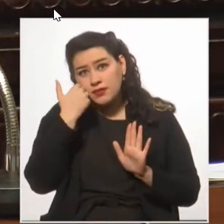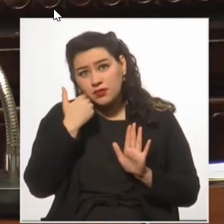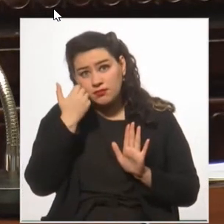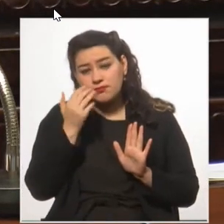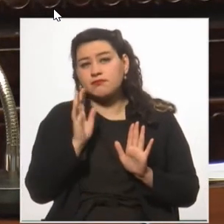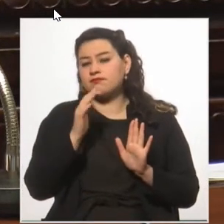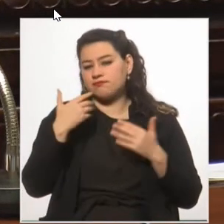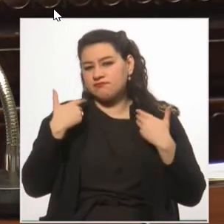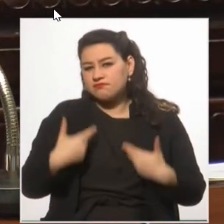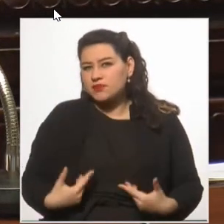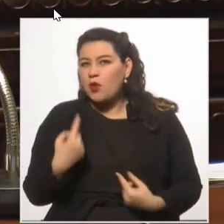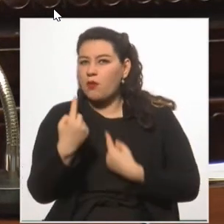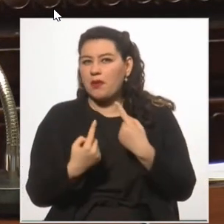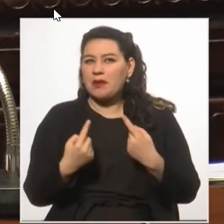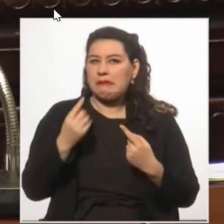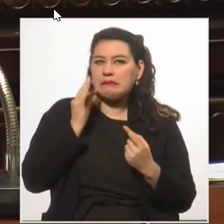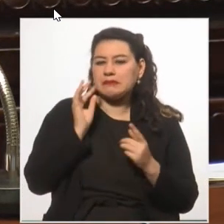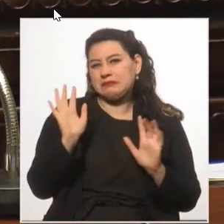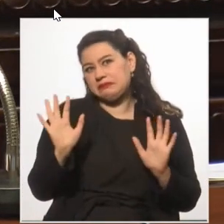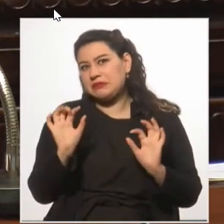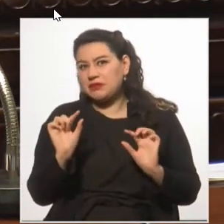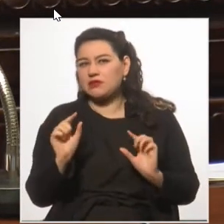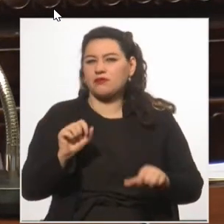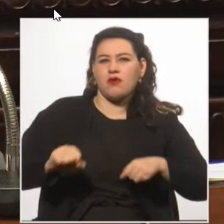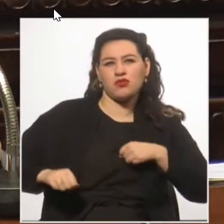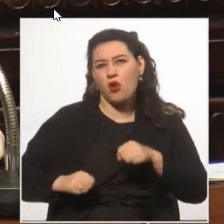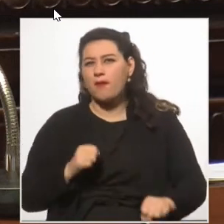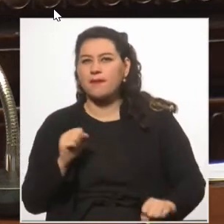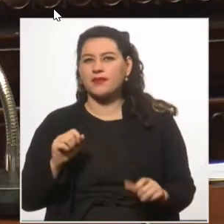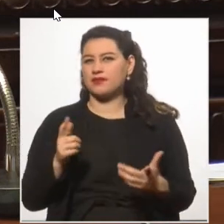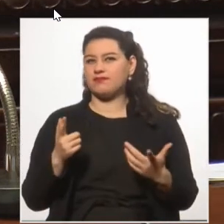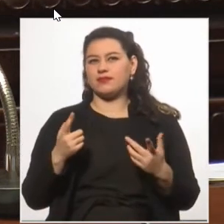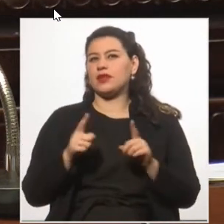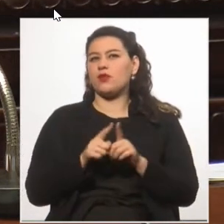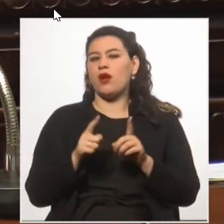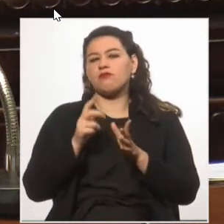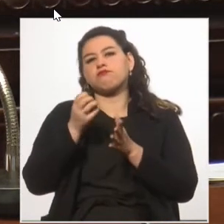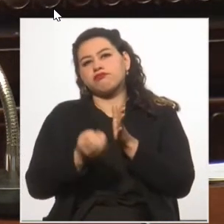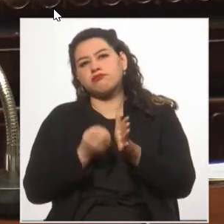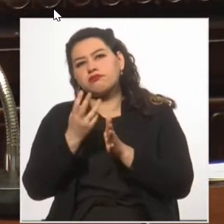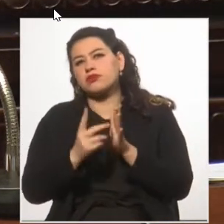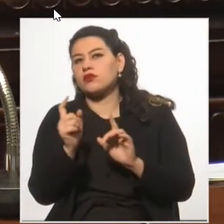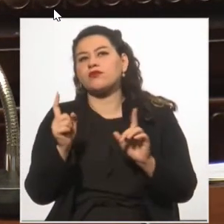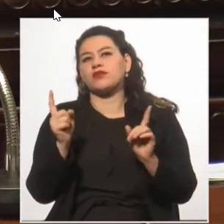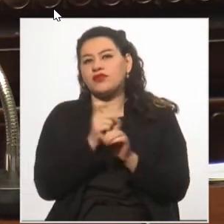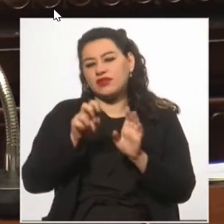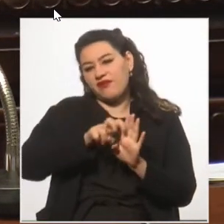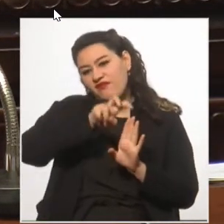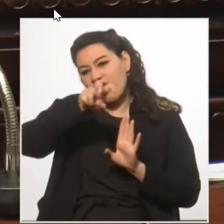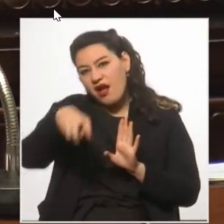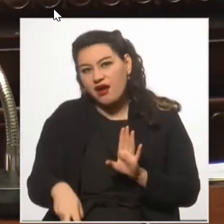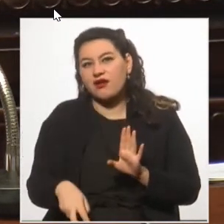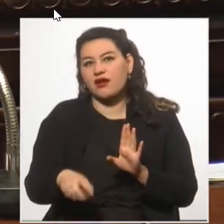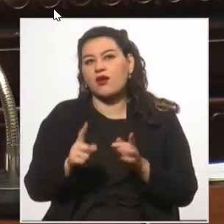de aspecto desmañado, de movimientos torpes. No viajaba en tranvía porque le costaba descender en